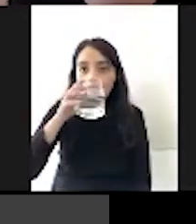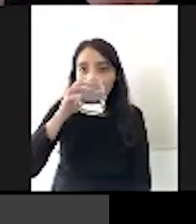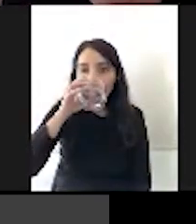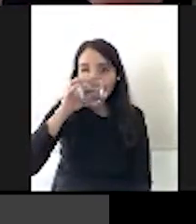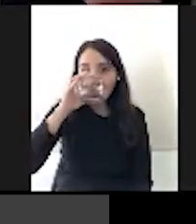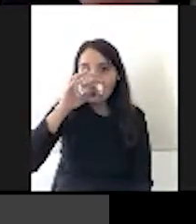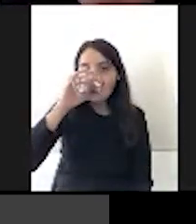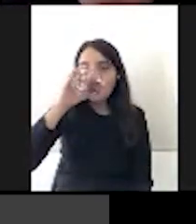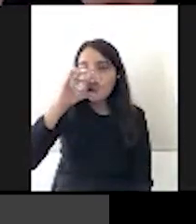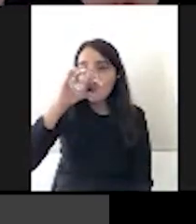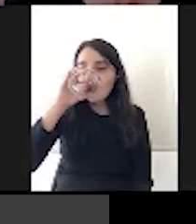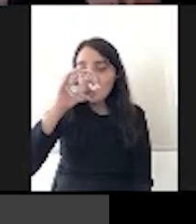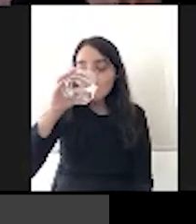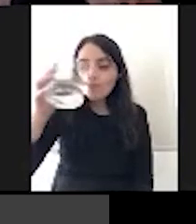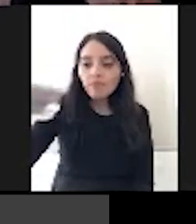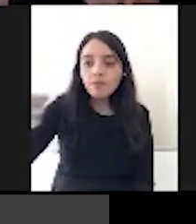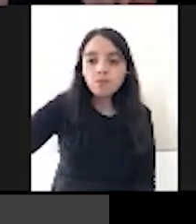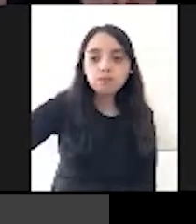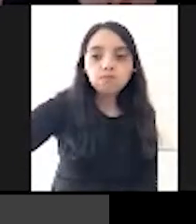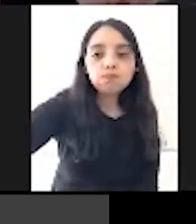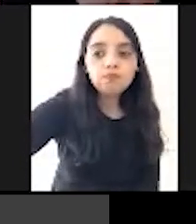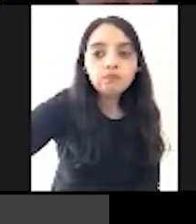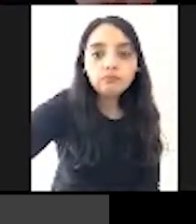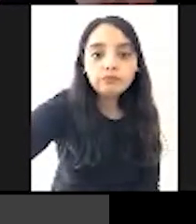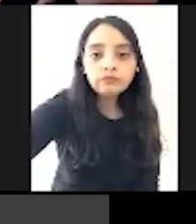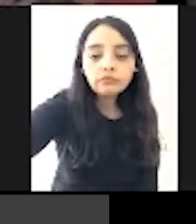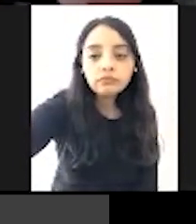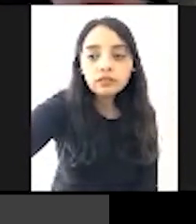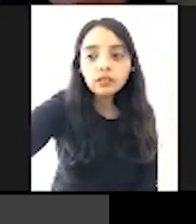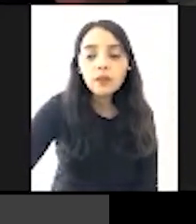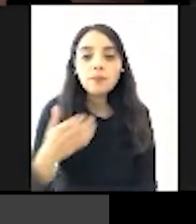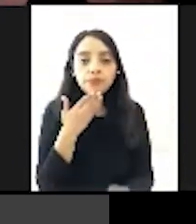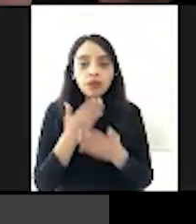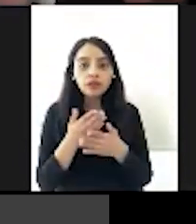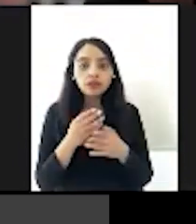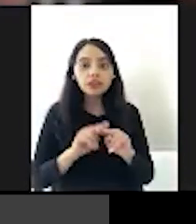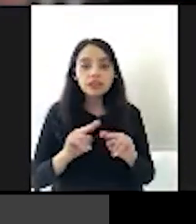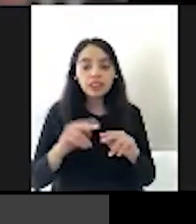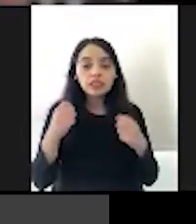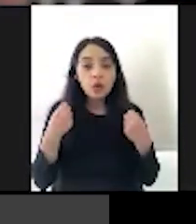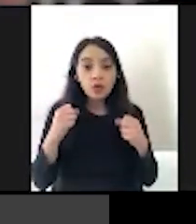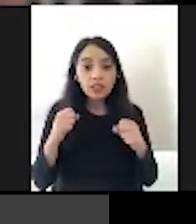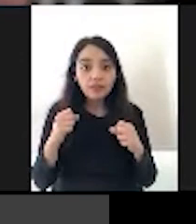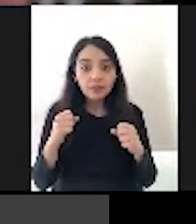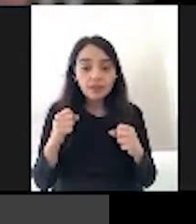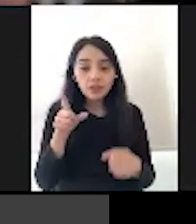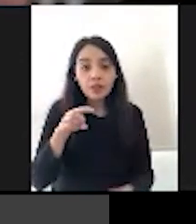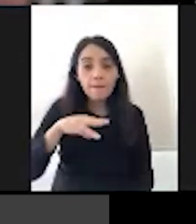Entonces, cuando se hace un entrenamiento de esta persona con este microperímetro,